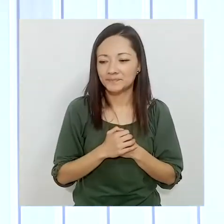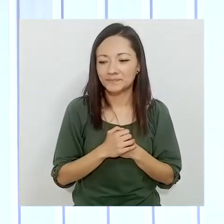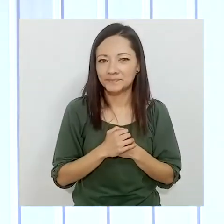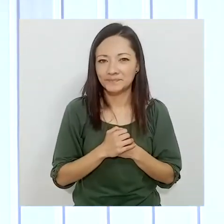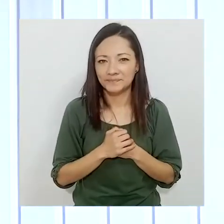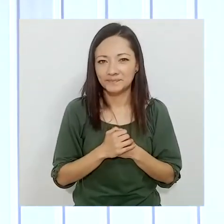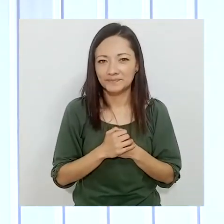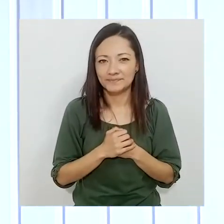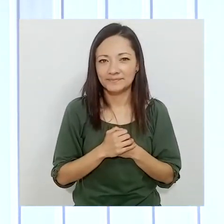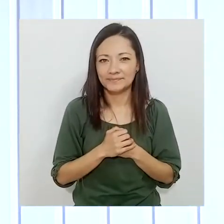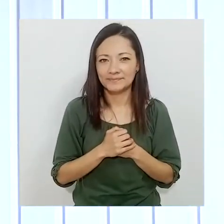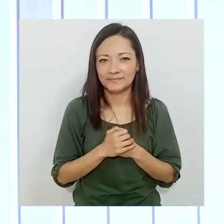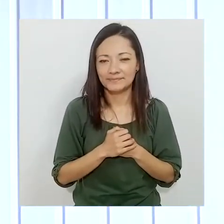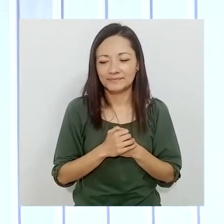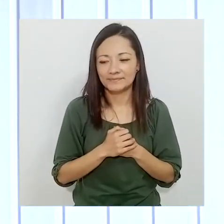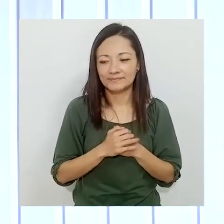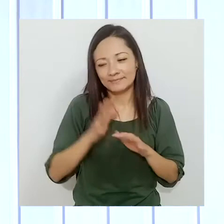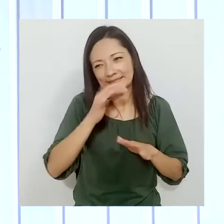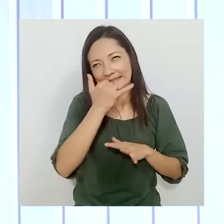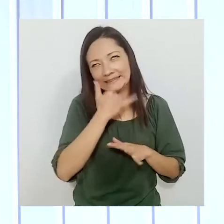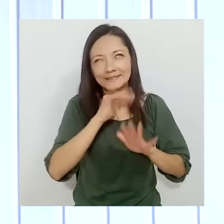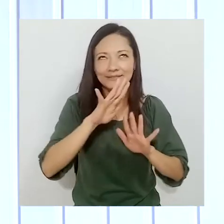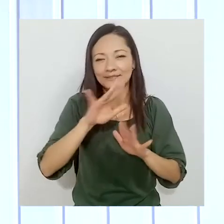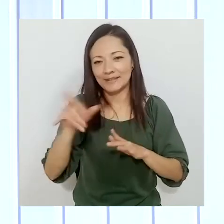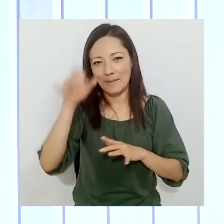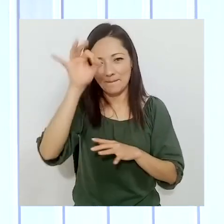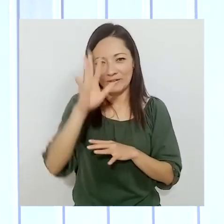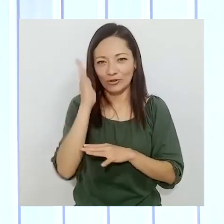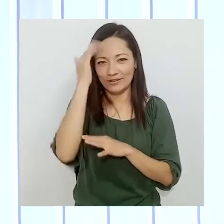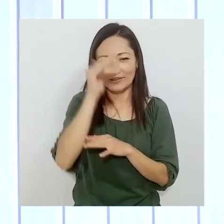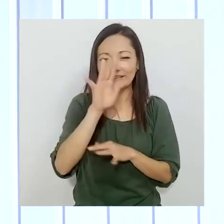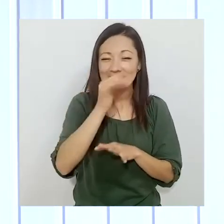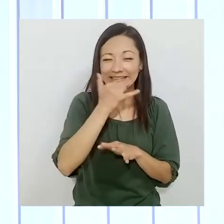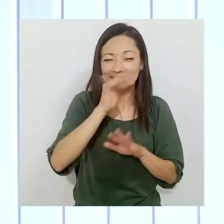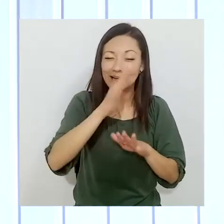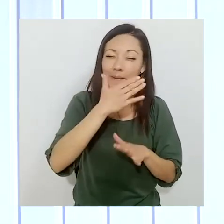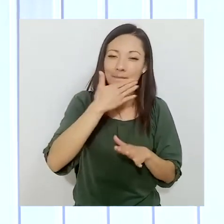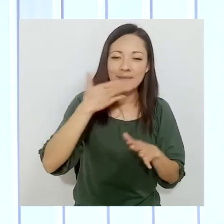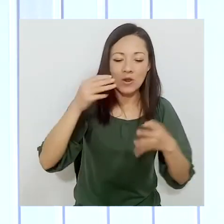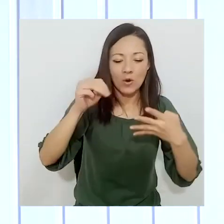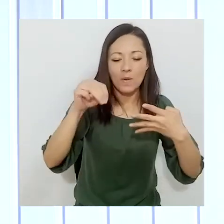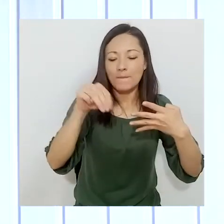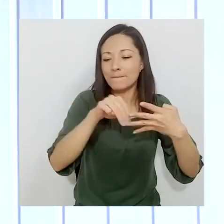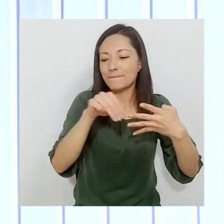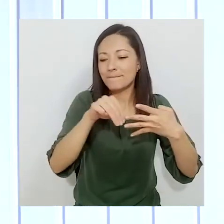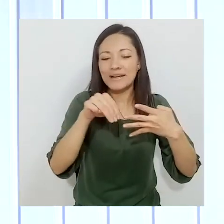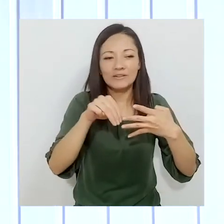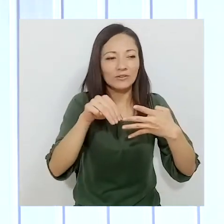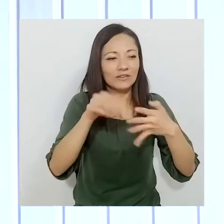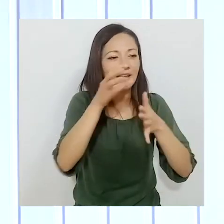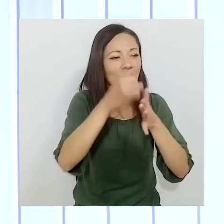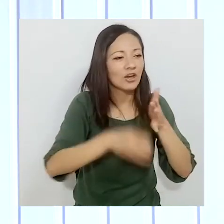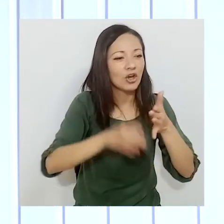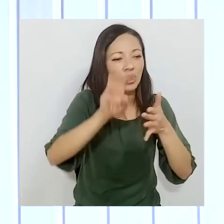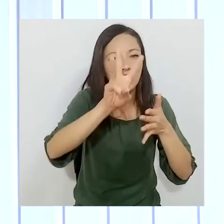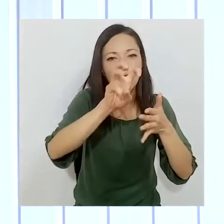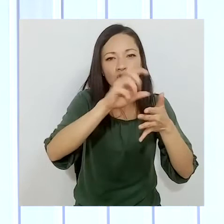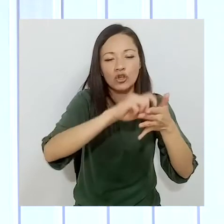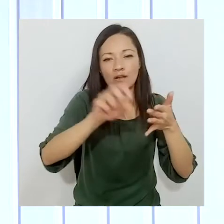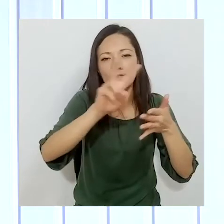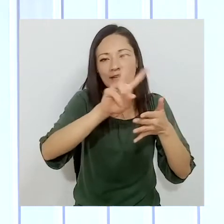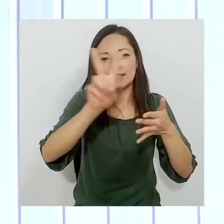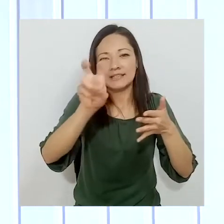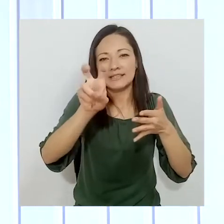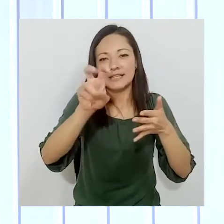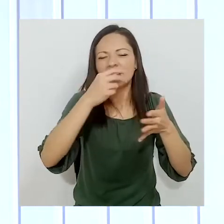Bueno, primero miremos Marcos 8, 27 y ya vemos Marcos 9. Saliendo Jesús y sus discípulos por las aldeas de Cesarea